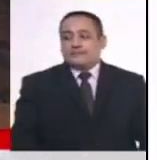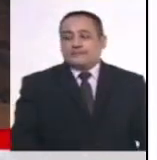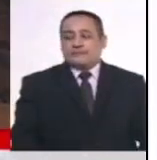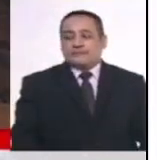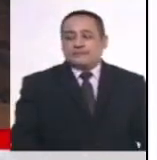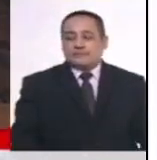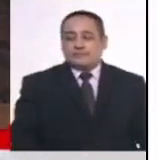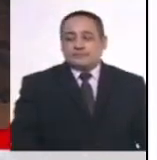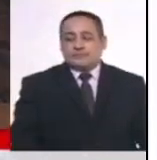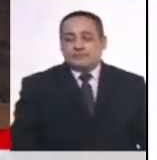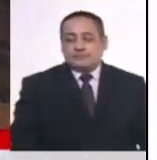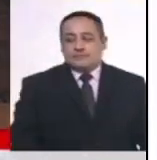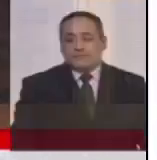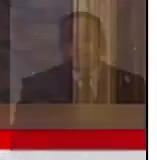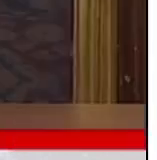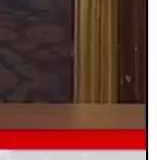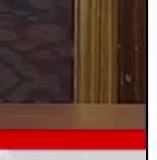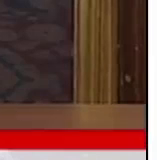quieren participar.